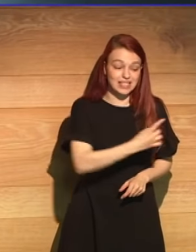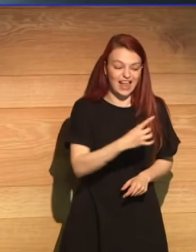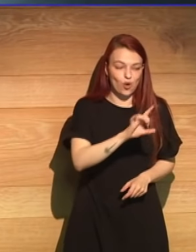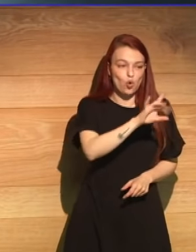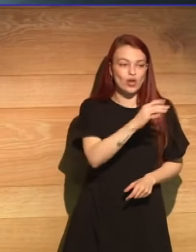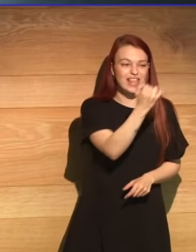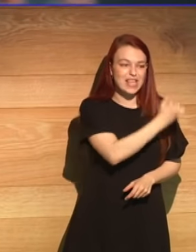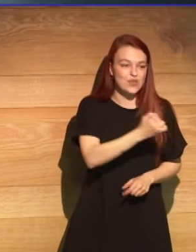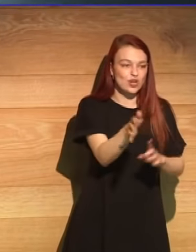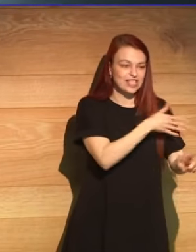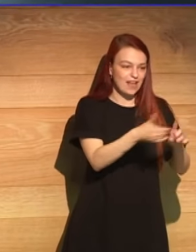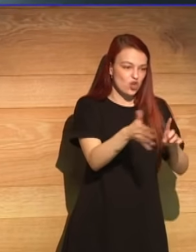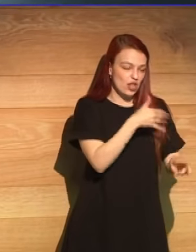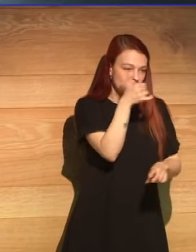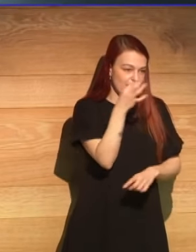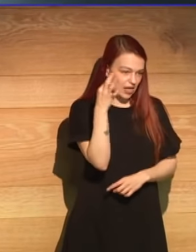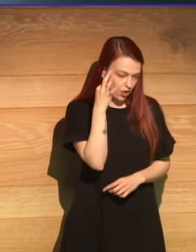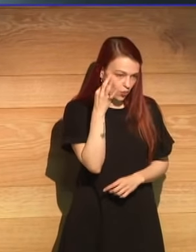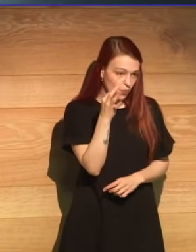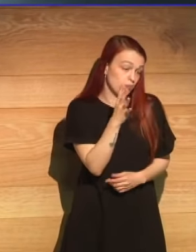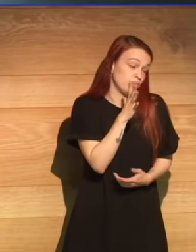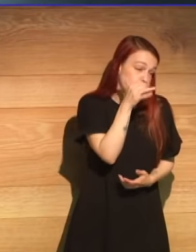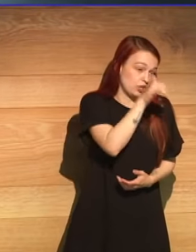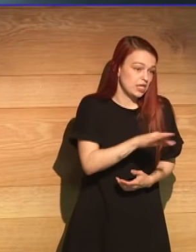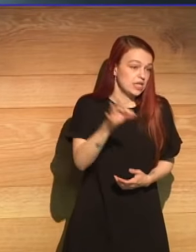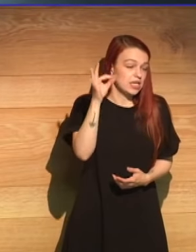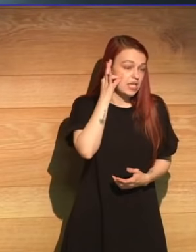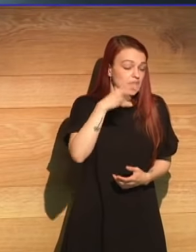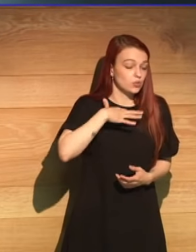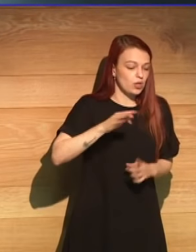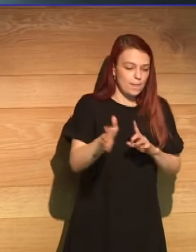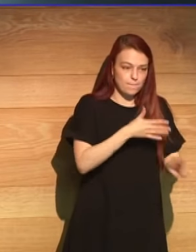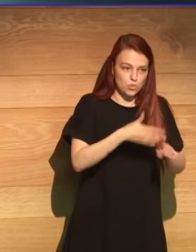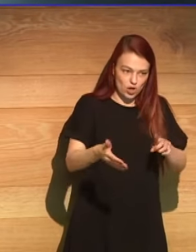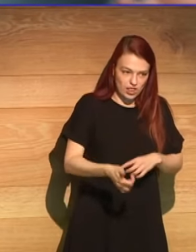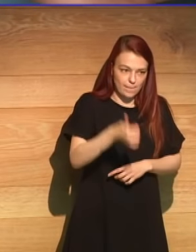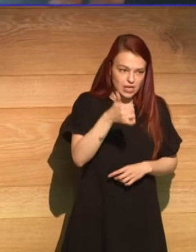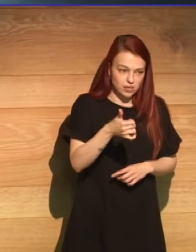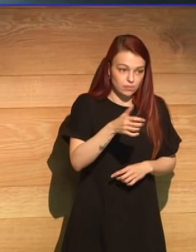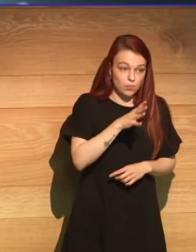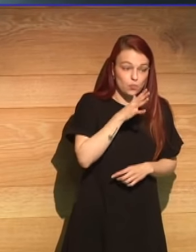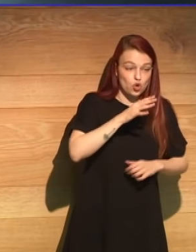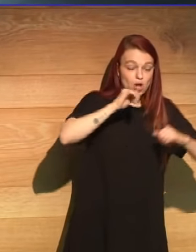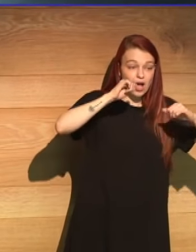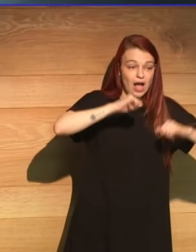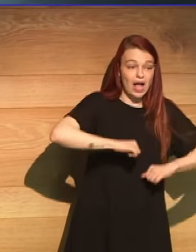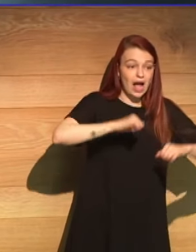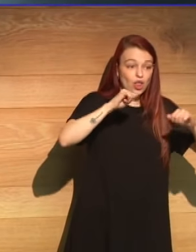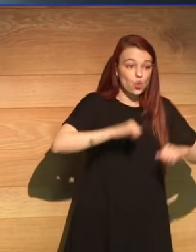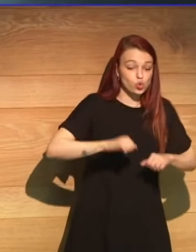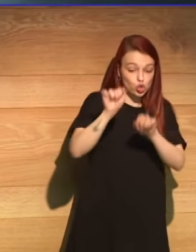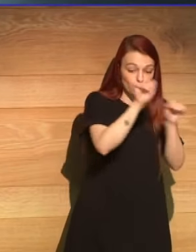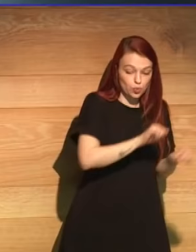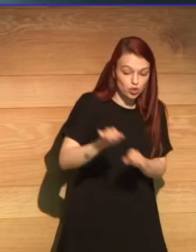¿no? Por la exposición mucho mayor de las niñas a episodios de violencia, por la ausencia de adultos protectores, los profesores y